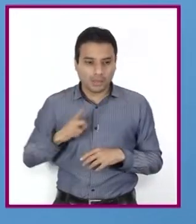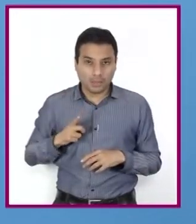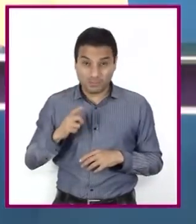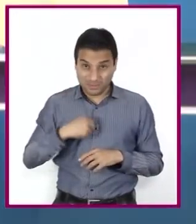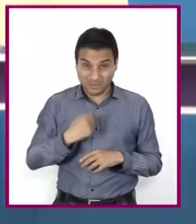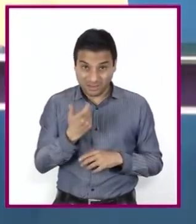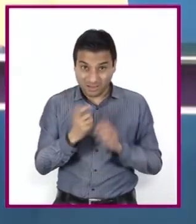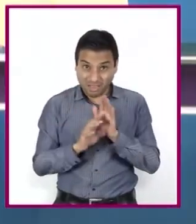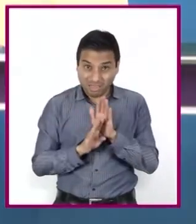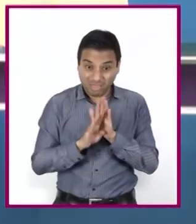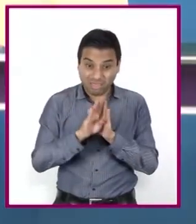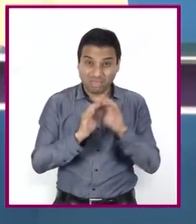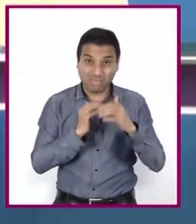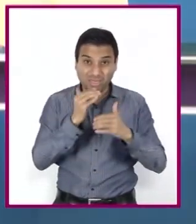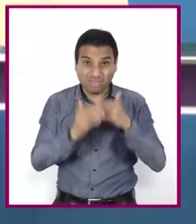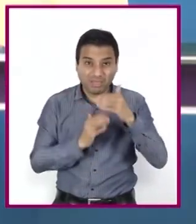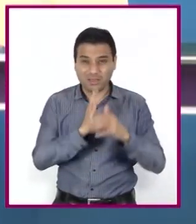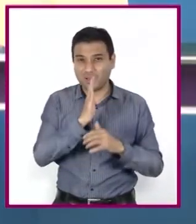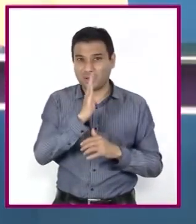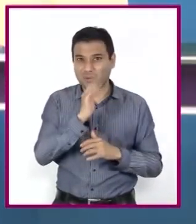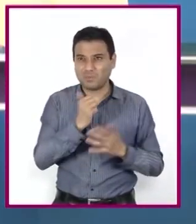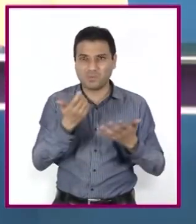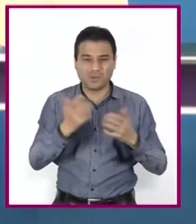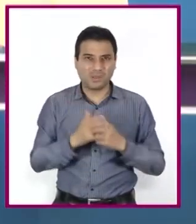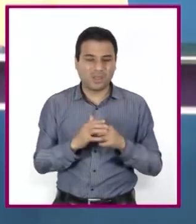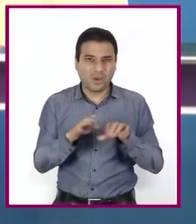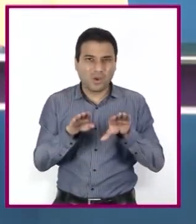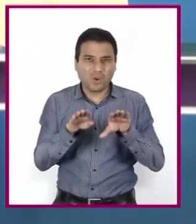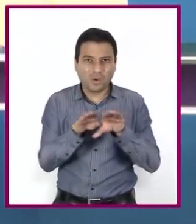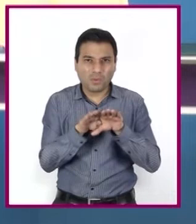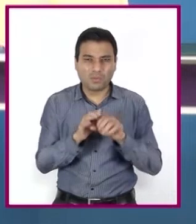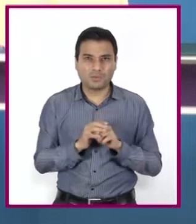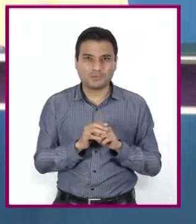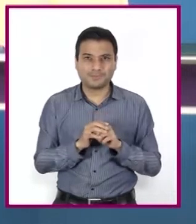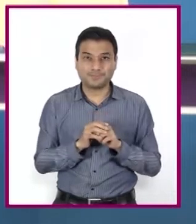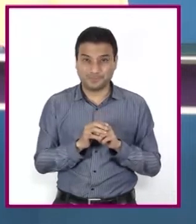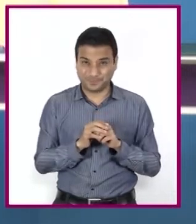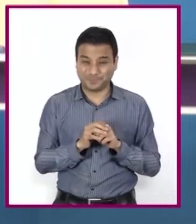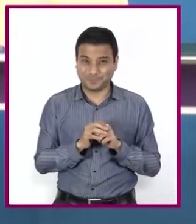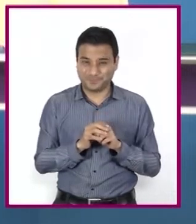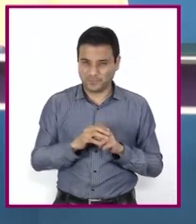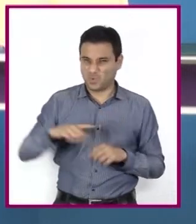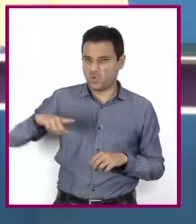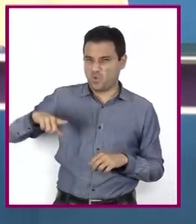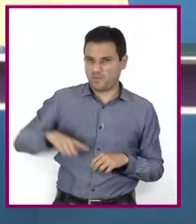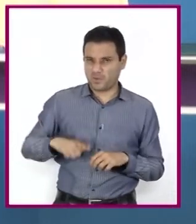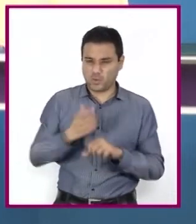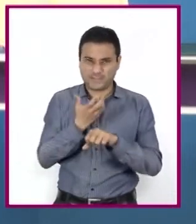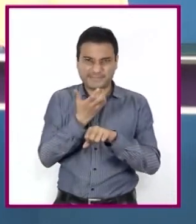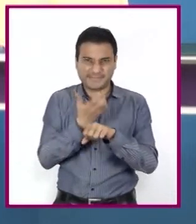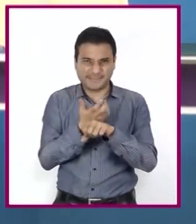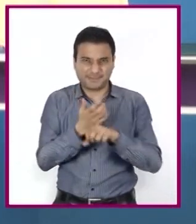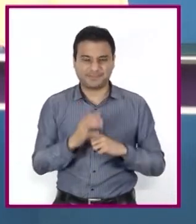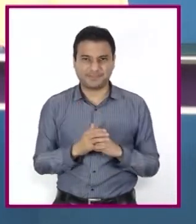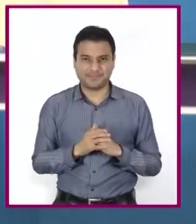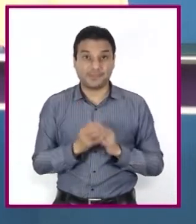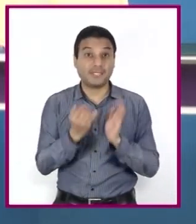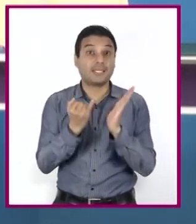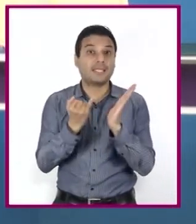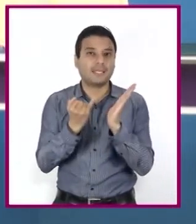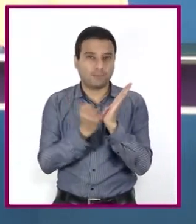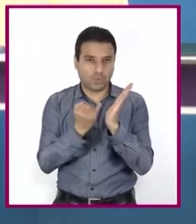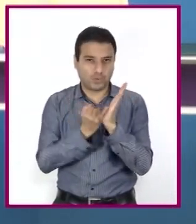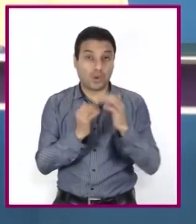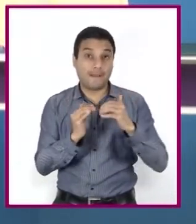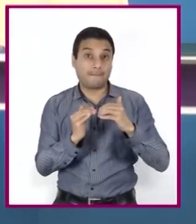económica. Para tratar de aminorar los efectos de la Gran Depresión, el gobierno estadounidense aumentó los impuestos a